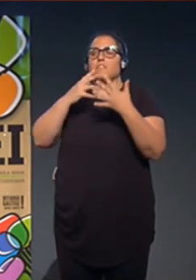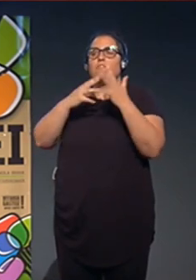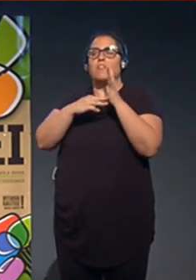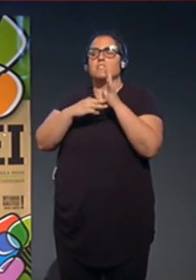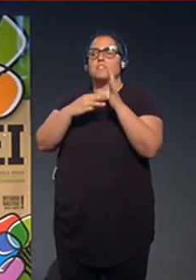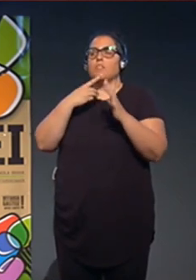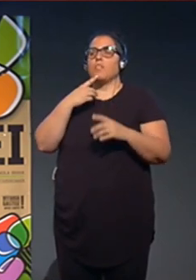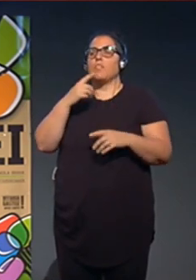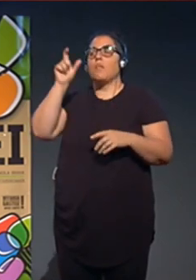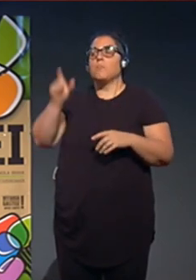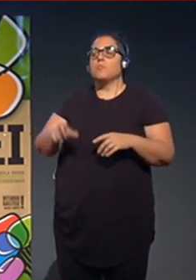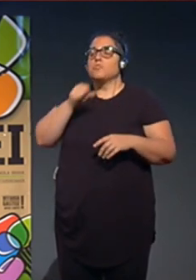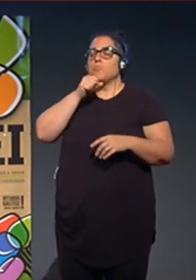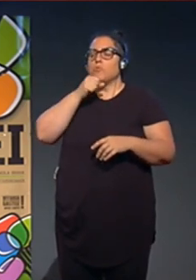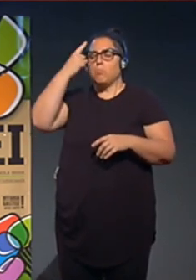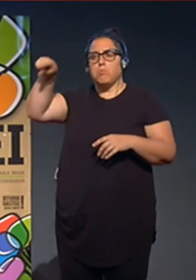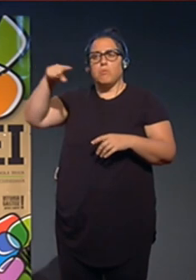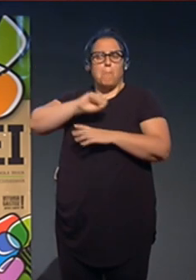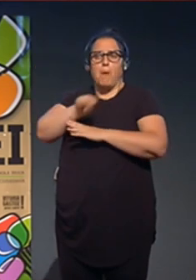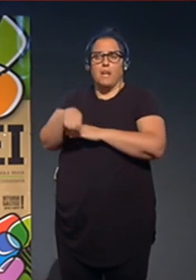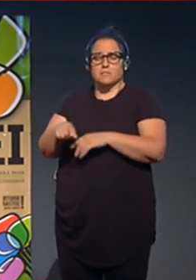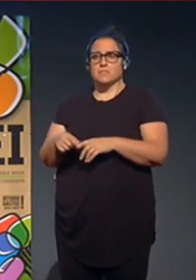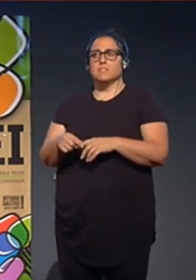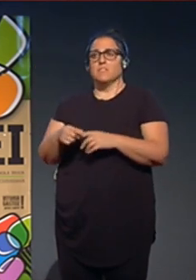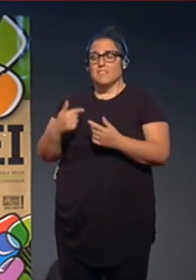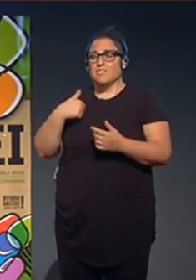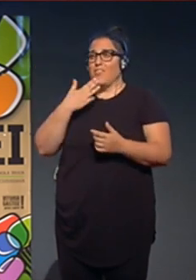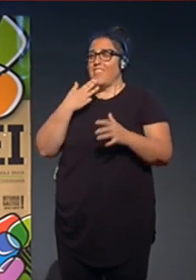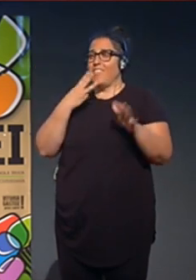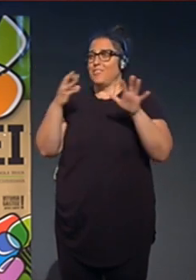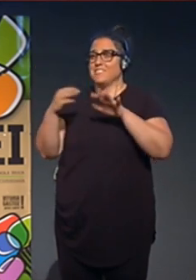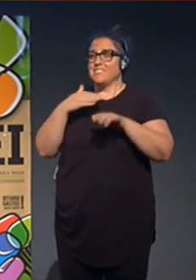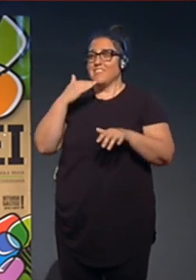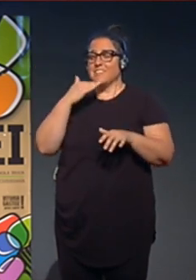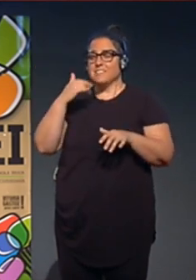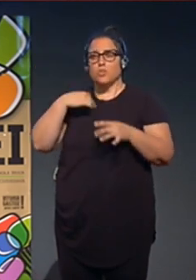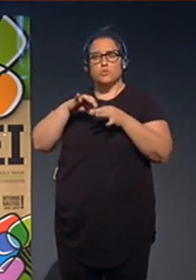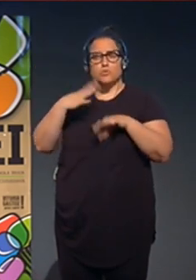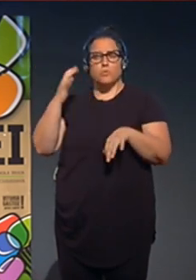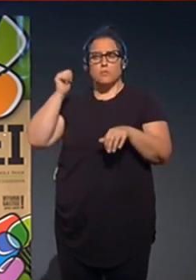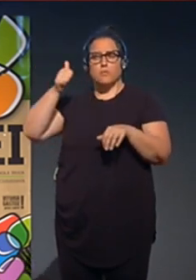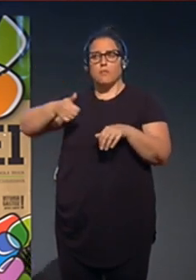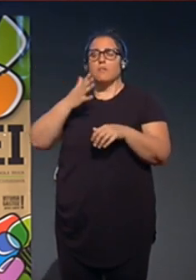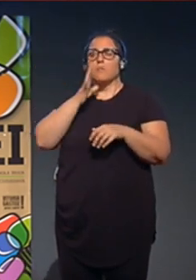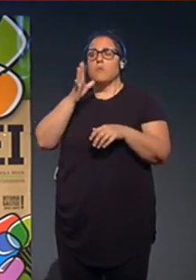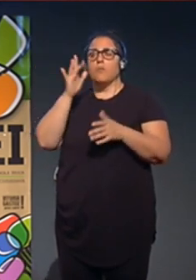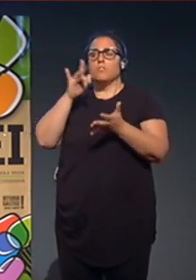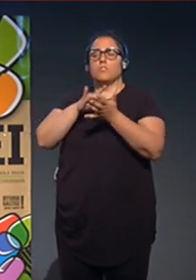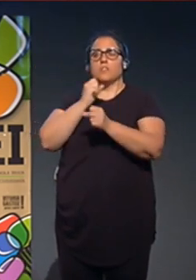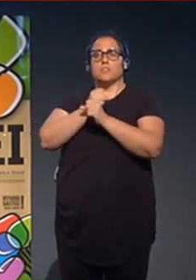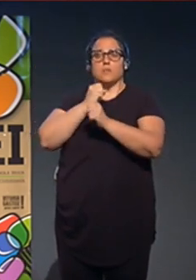yo tengo casi 80 años ya y bueno he tenido la suerte inmensa de haber estado trabajando en una organización como